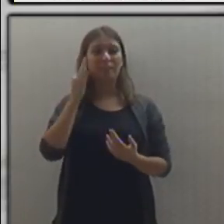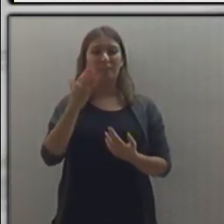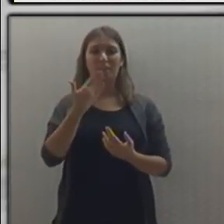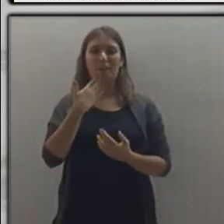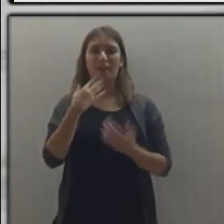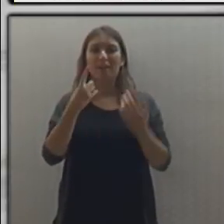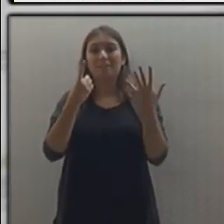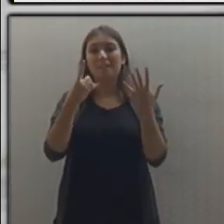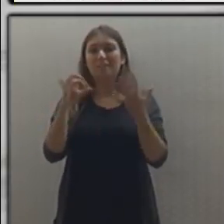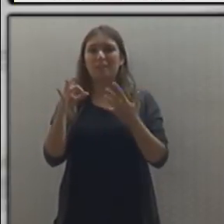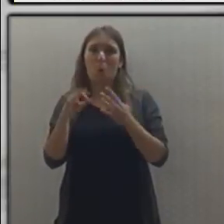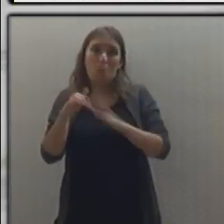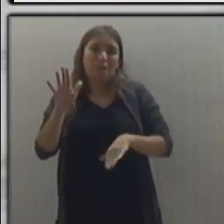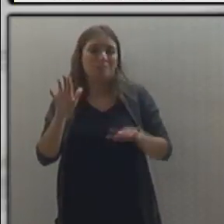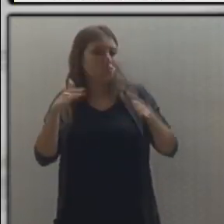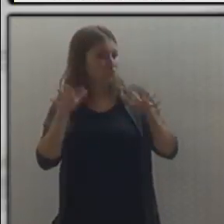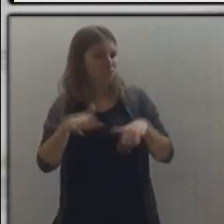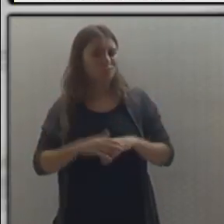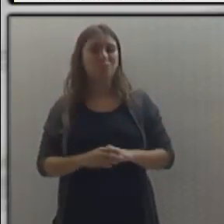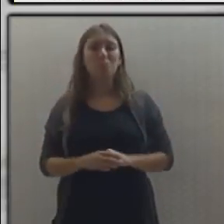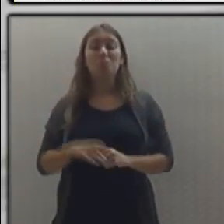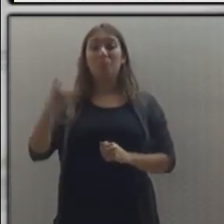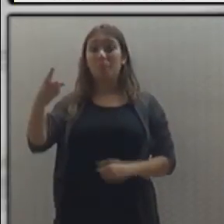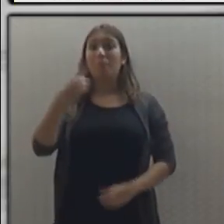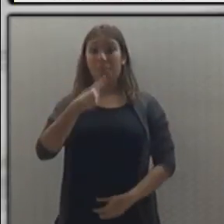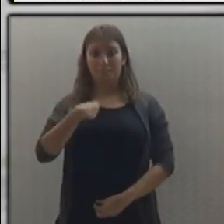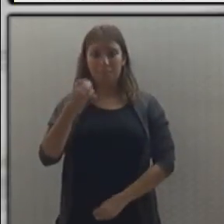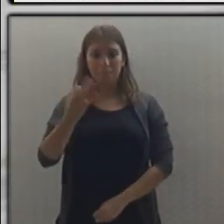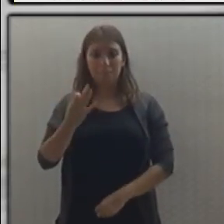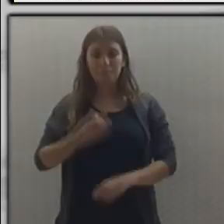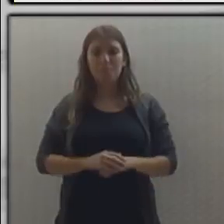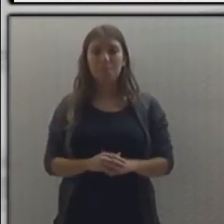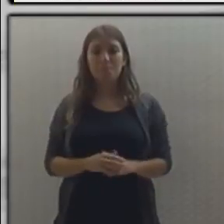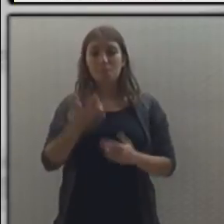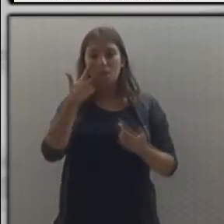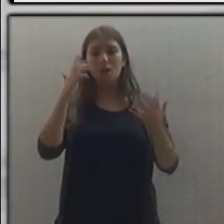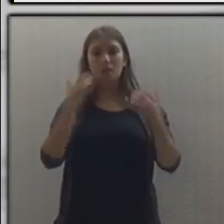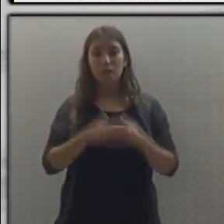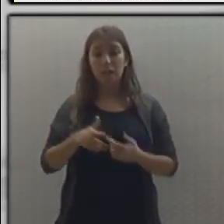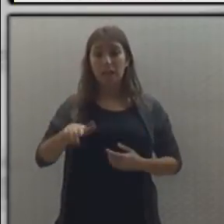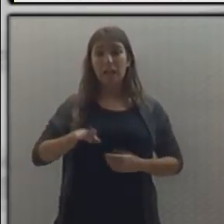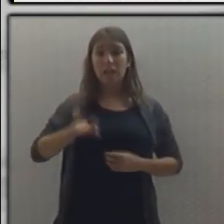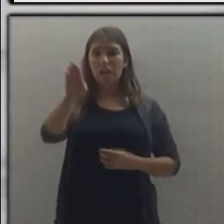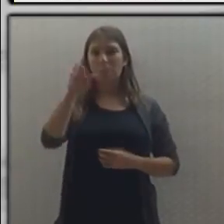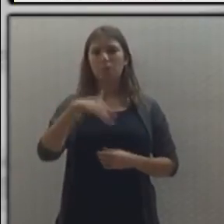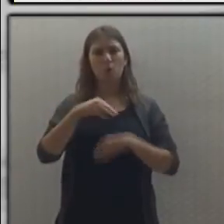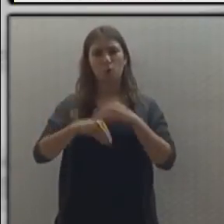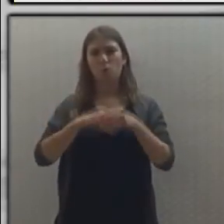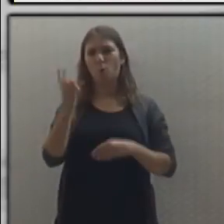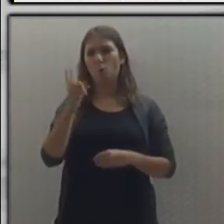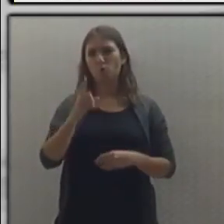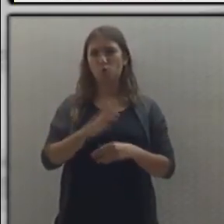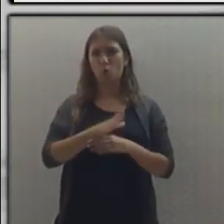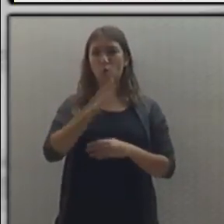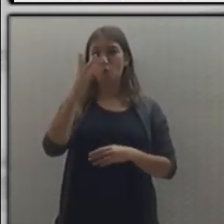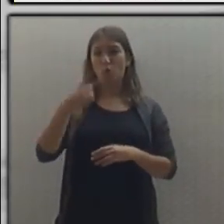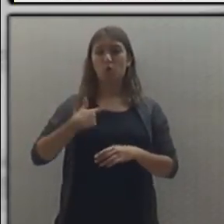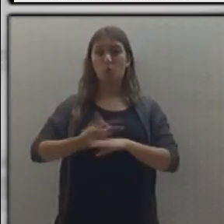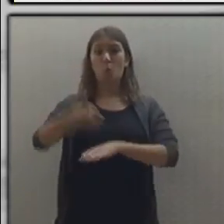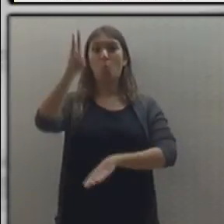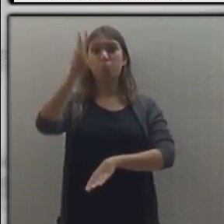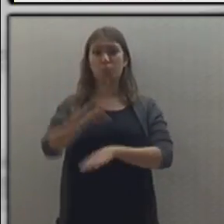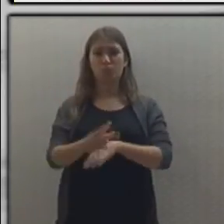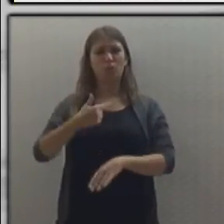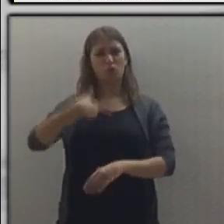y más, ¿no? Y me contó la vecina, me dijo, anda, pues yo esta rampa ya no la uso. Dice, me pegué un trastazo en ella, qué